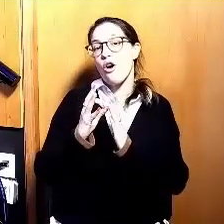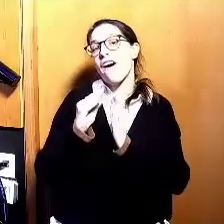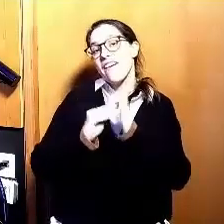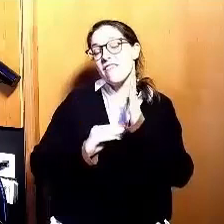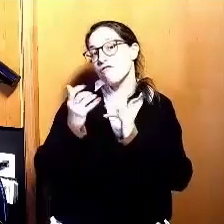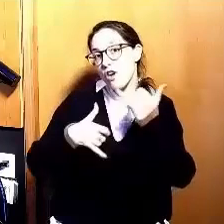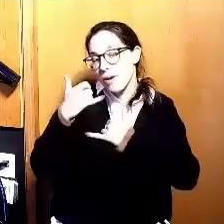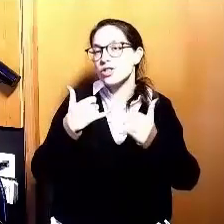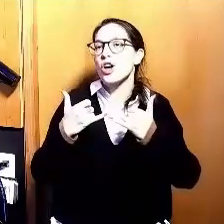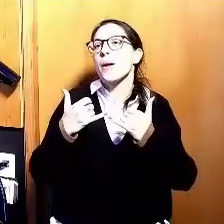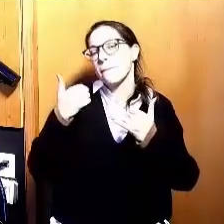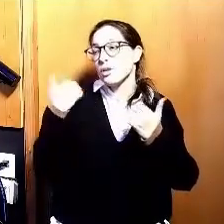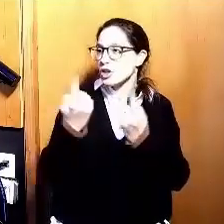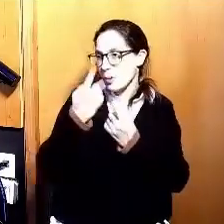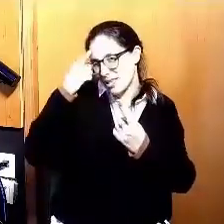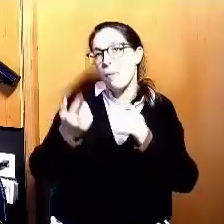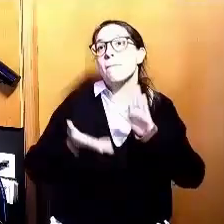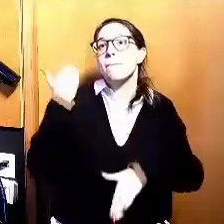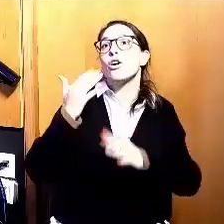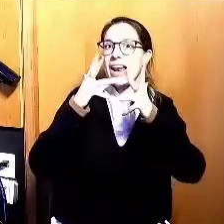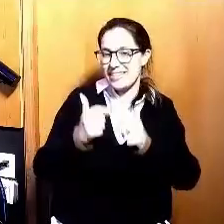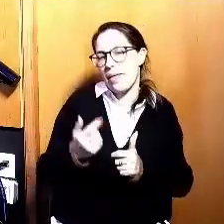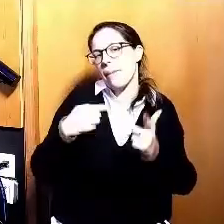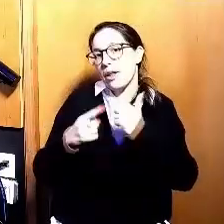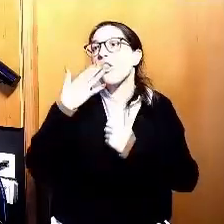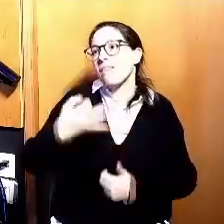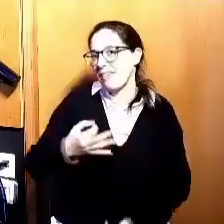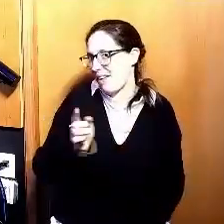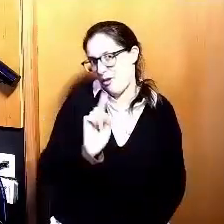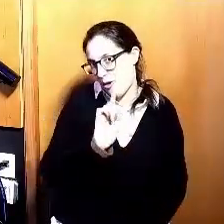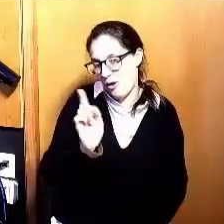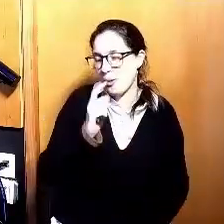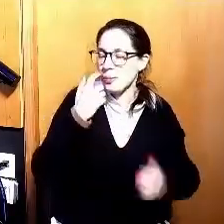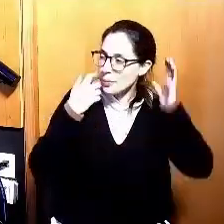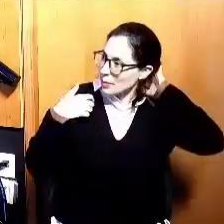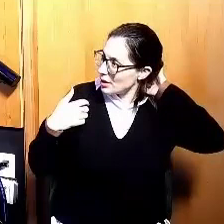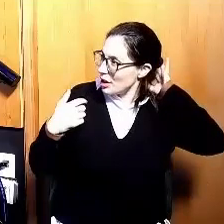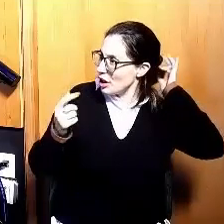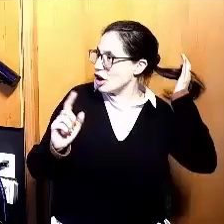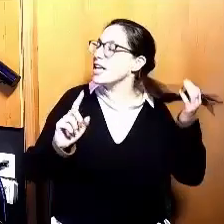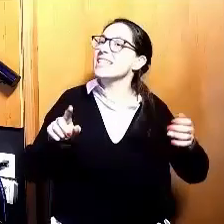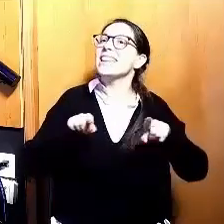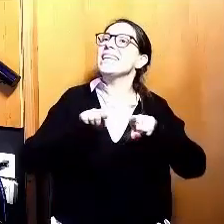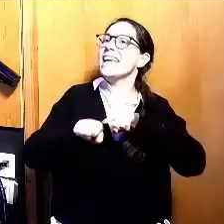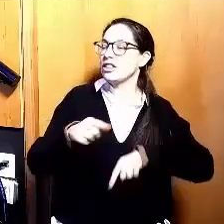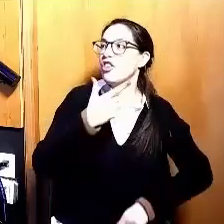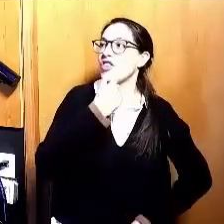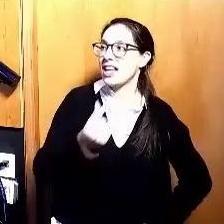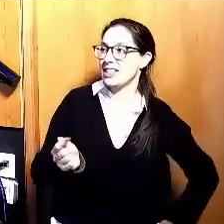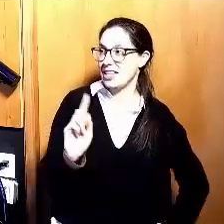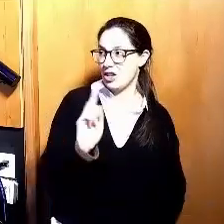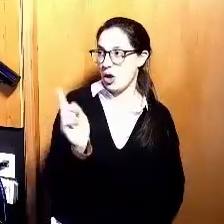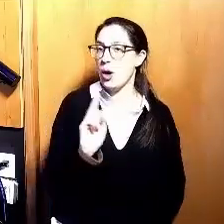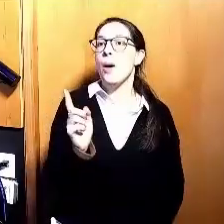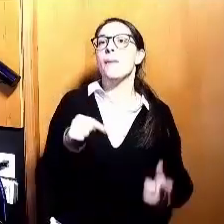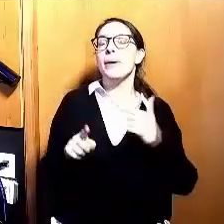más organizados de lo que efectivamente estaban. Digamos, y esto no es entrar, apretar un botón, dar vuelta a una base de datos y se terminó, porque los